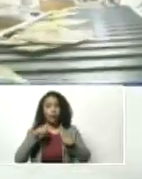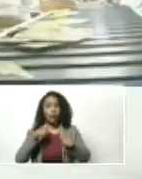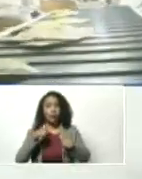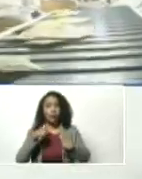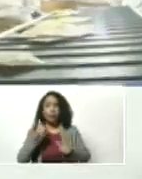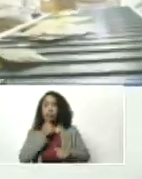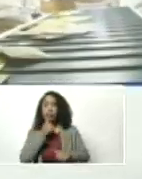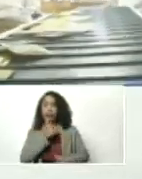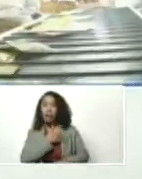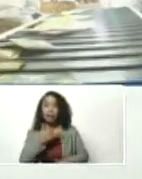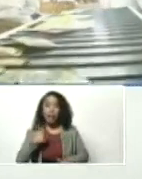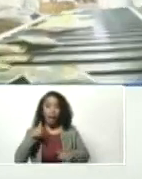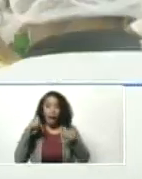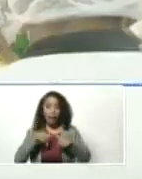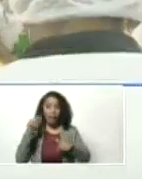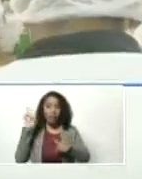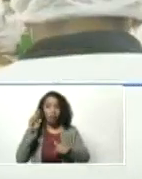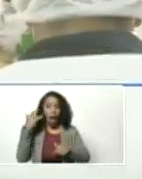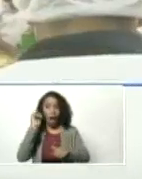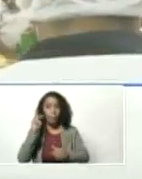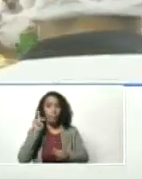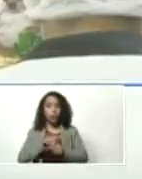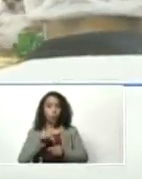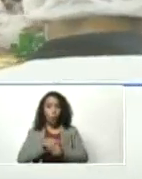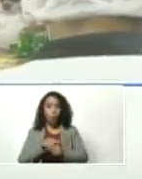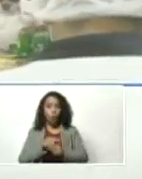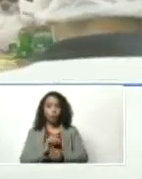petróleo, aquí en Venezuela está el petróleo.